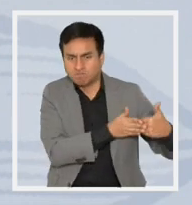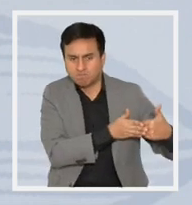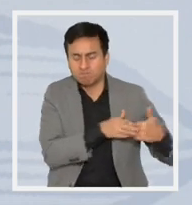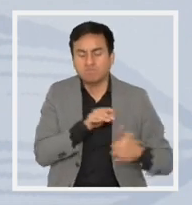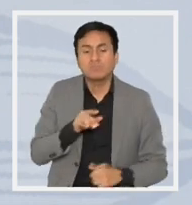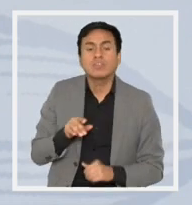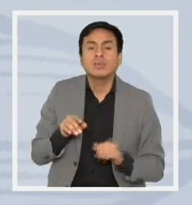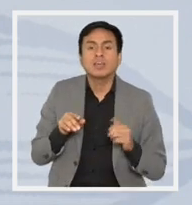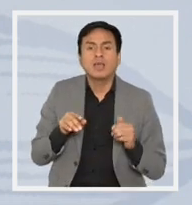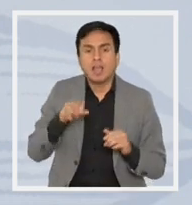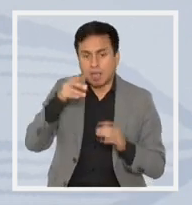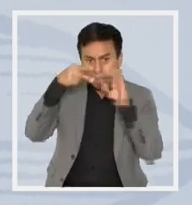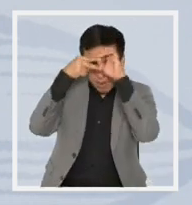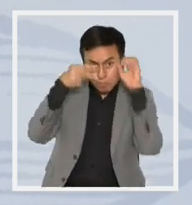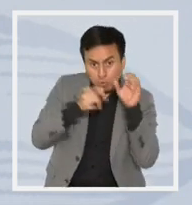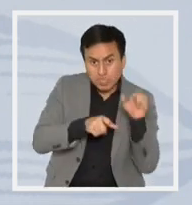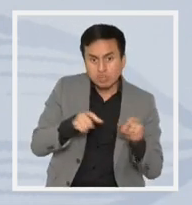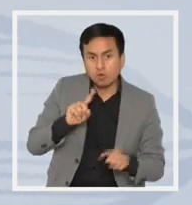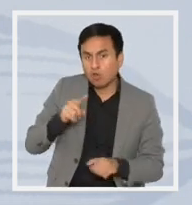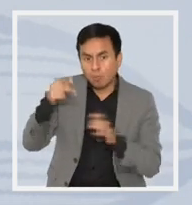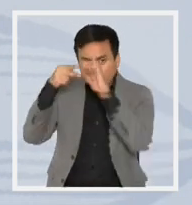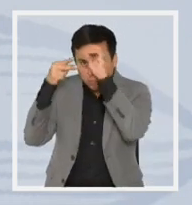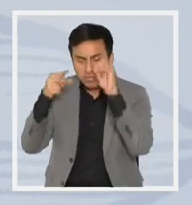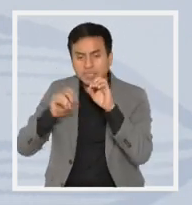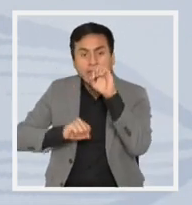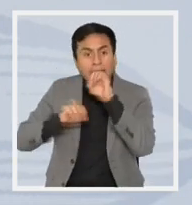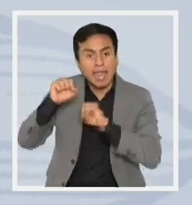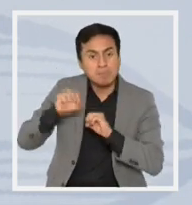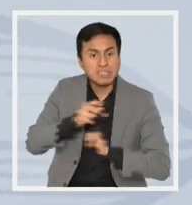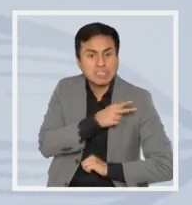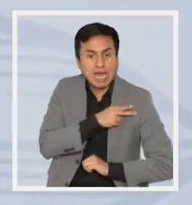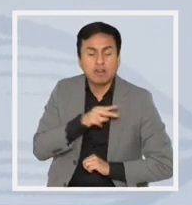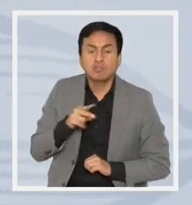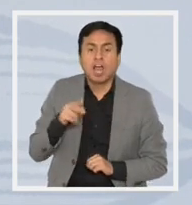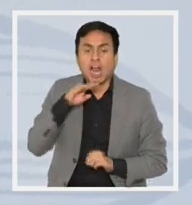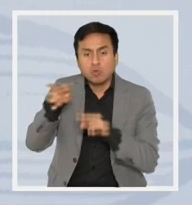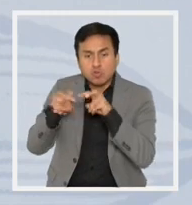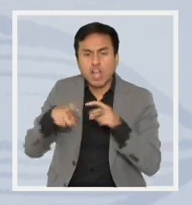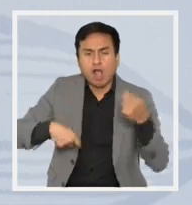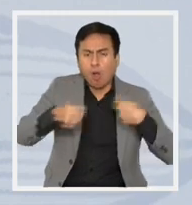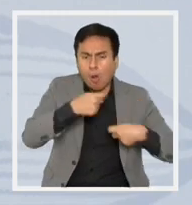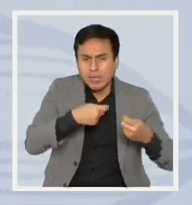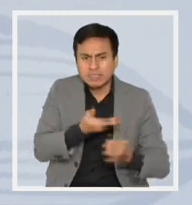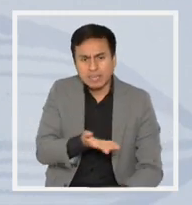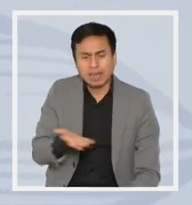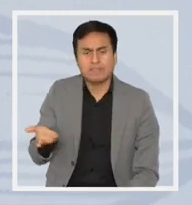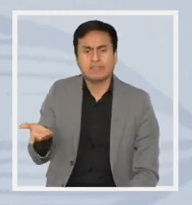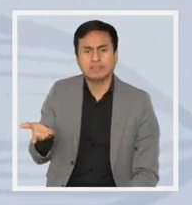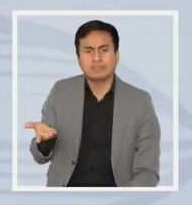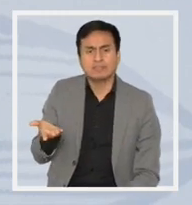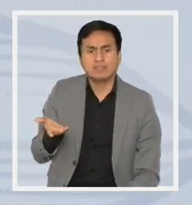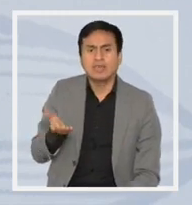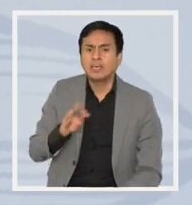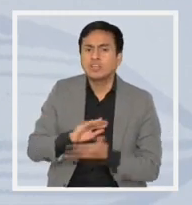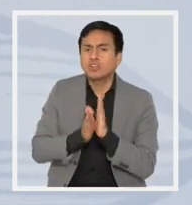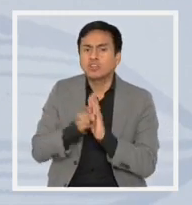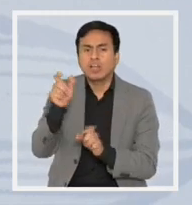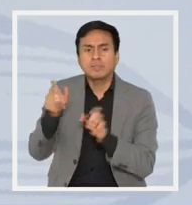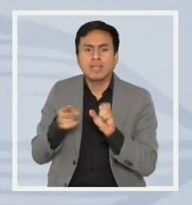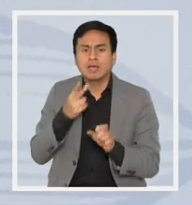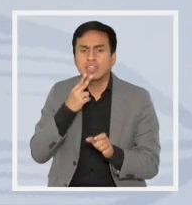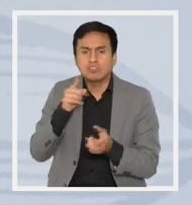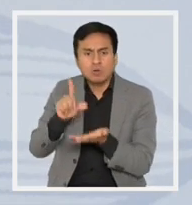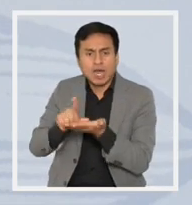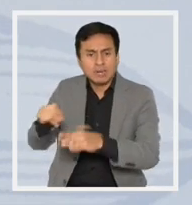tanto de mapuches como no mapuches, de empresarios, de agricultores, de comerciantes, de todos los habitantes